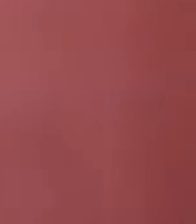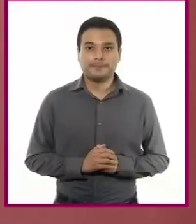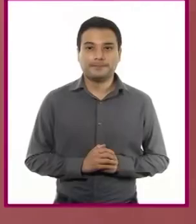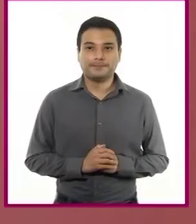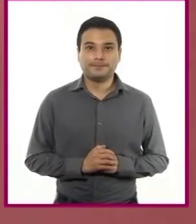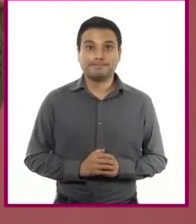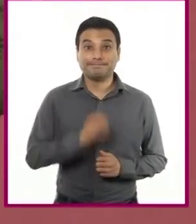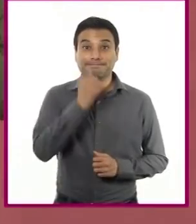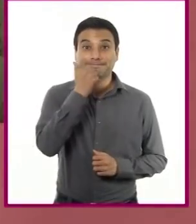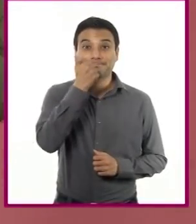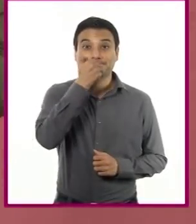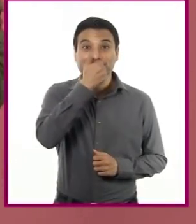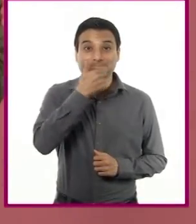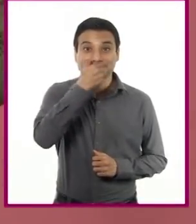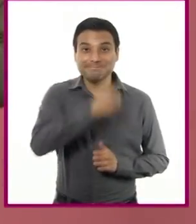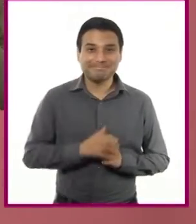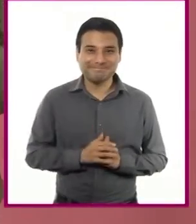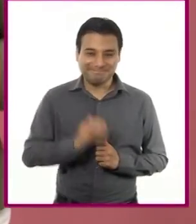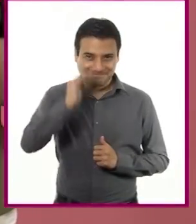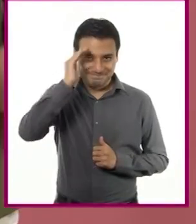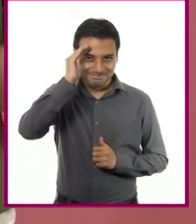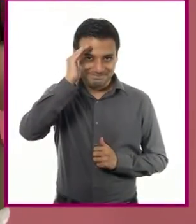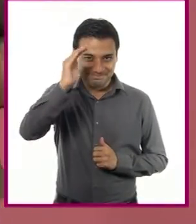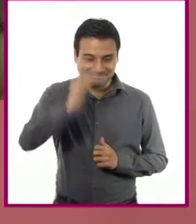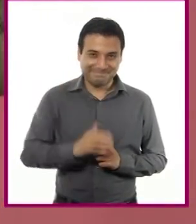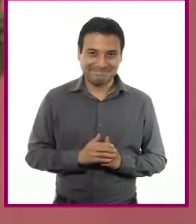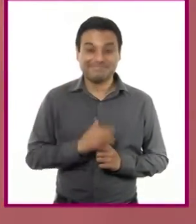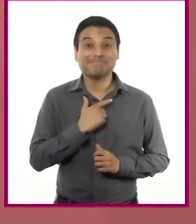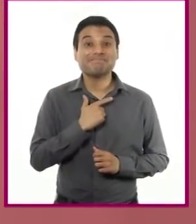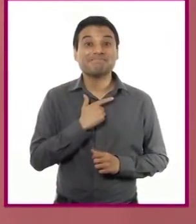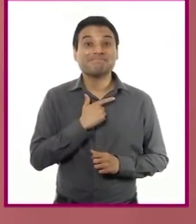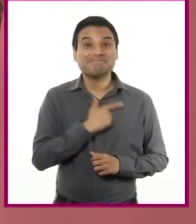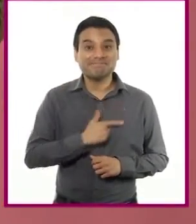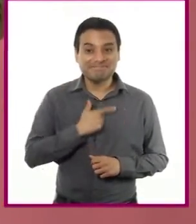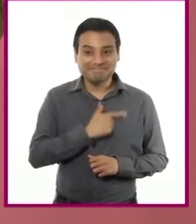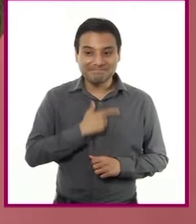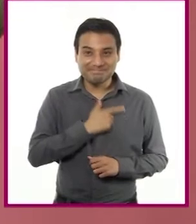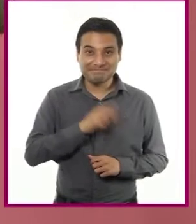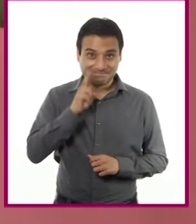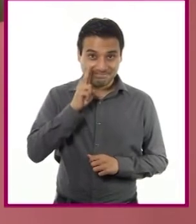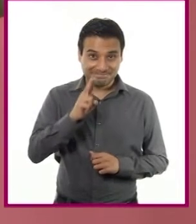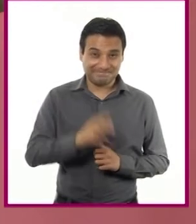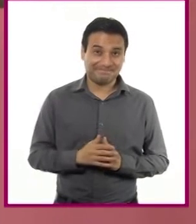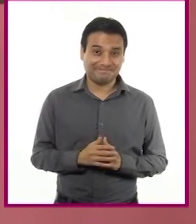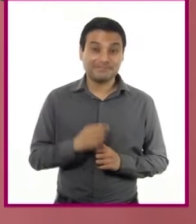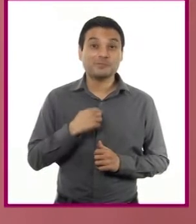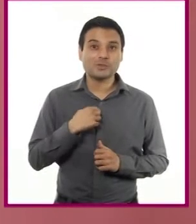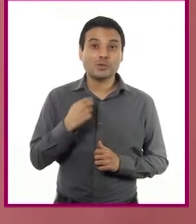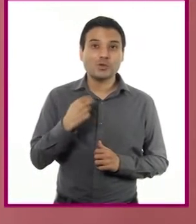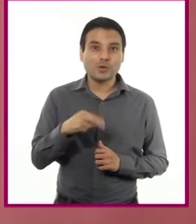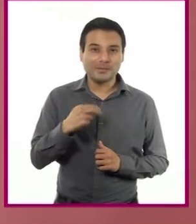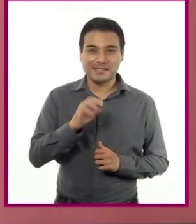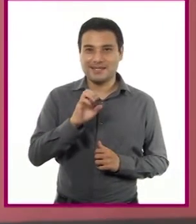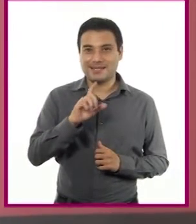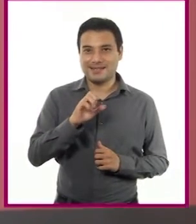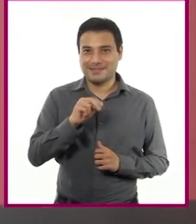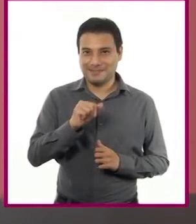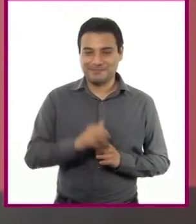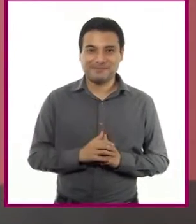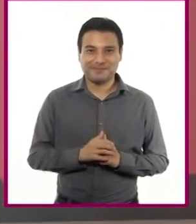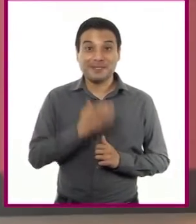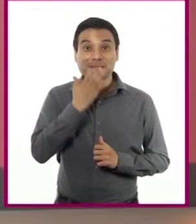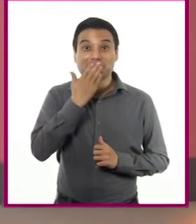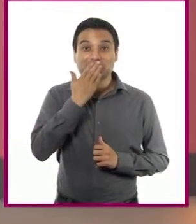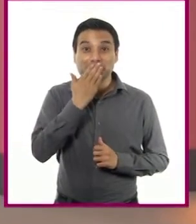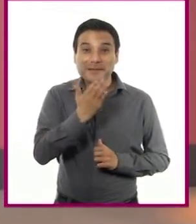Alumnas y alumnos de tercero de secundaria, me da mucho gusto encontrarnos nuevamente. Mi nombre es Elena González y les doy la